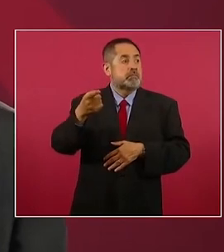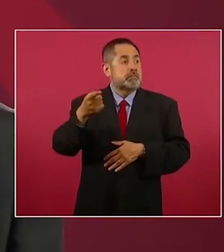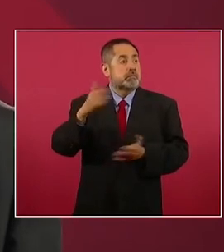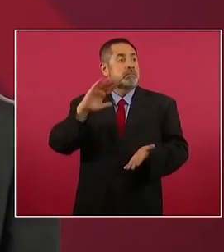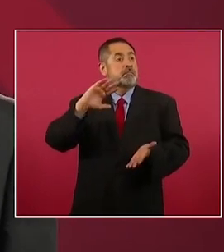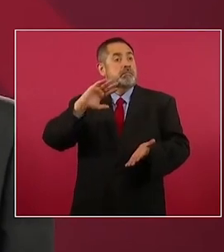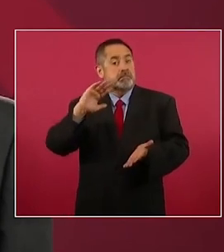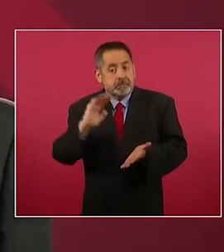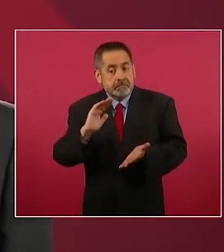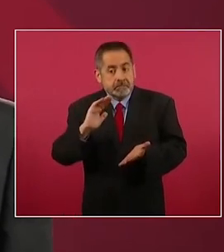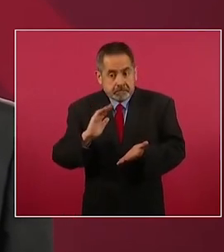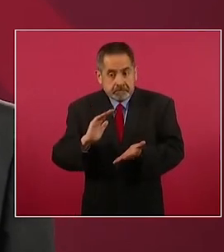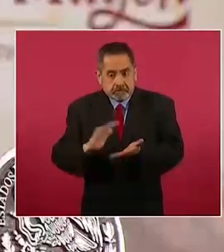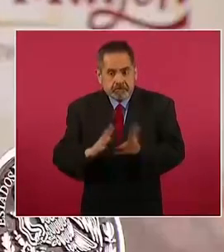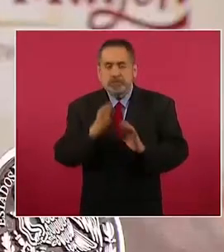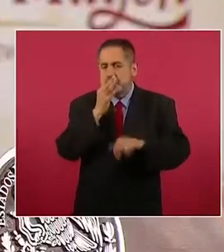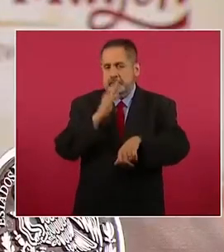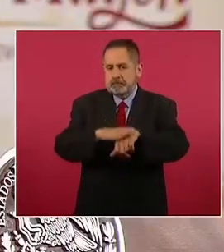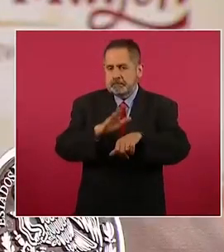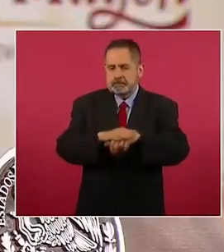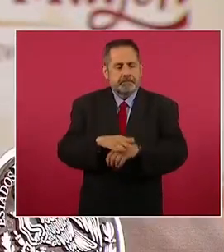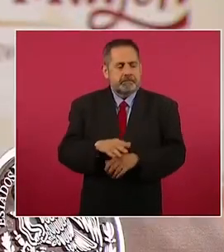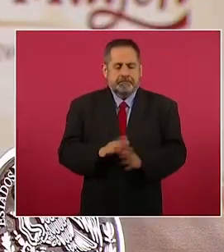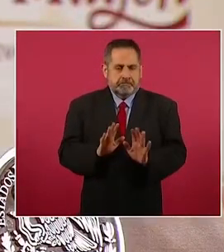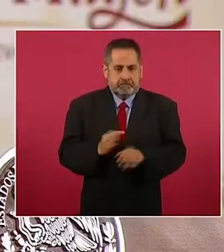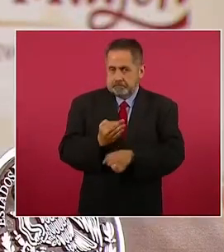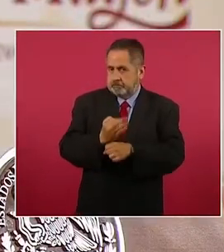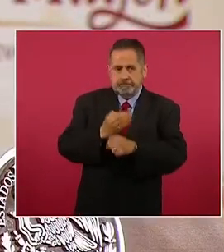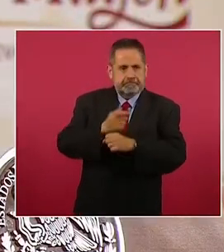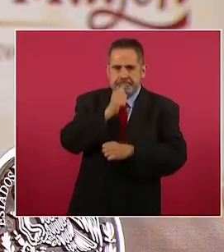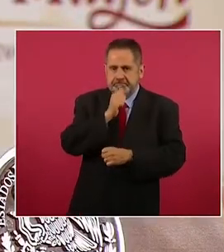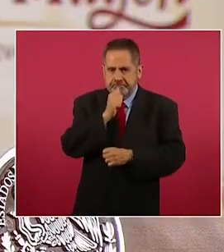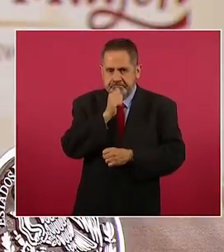una reducción. Por el momento, seguimos con las mismas medidas